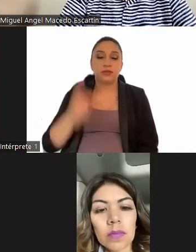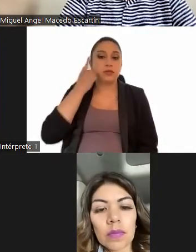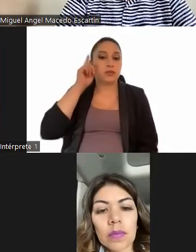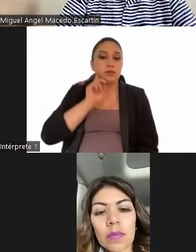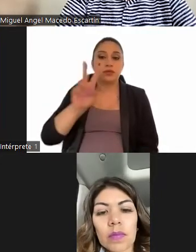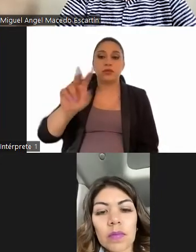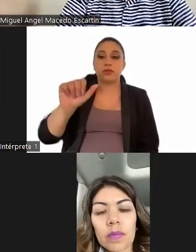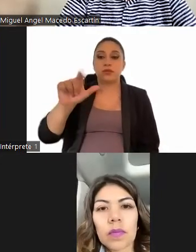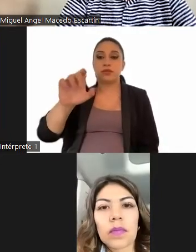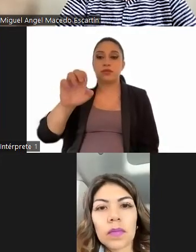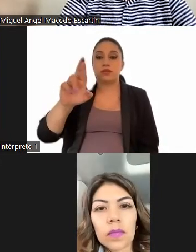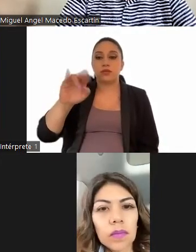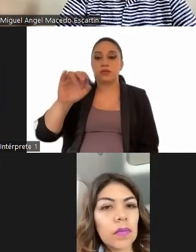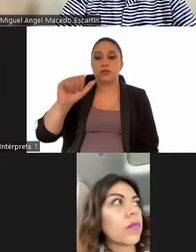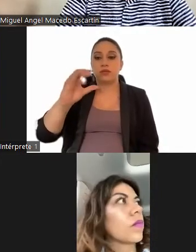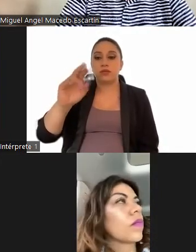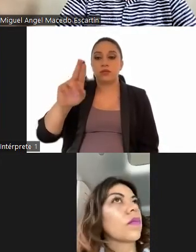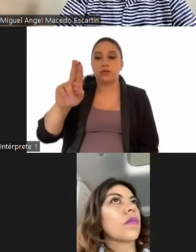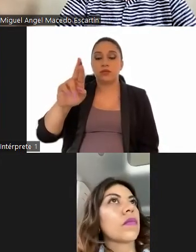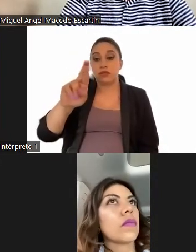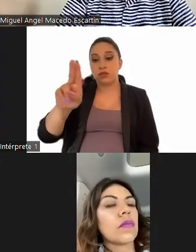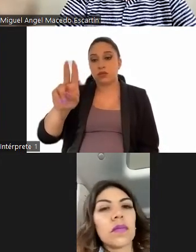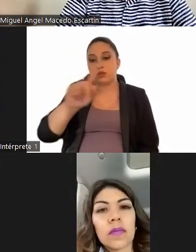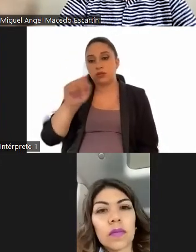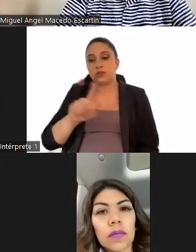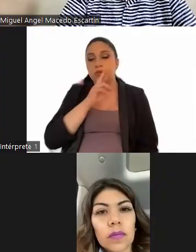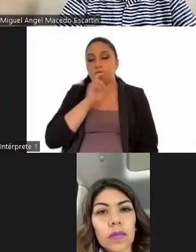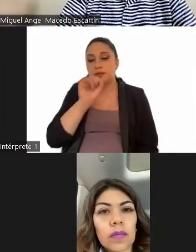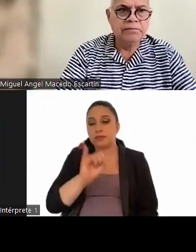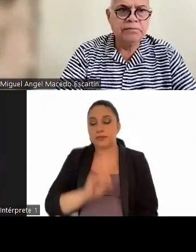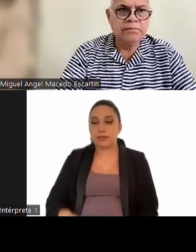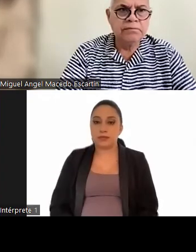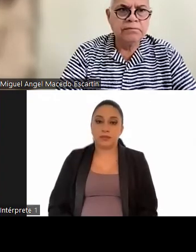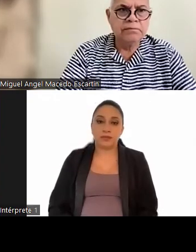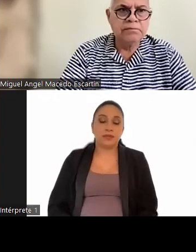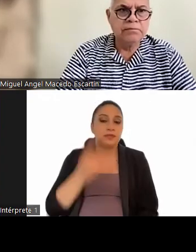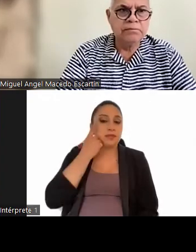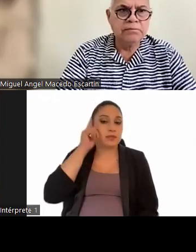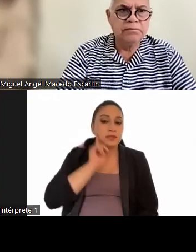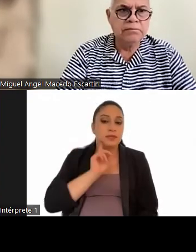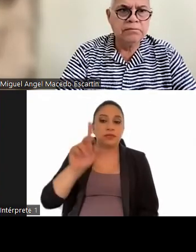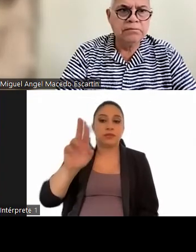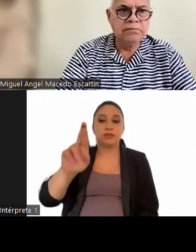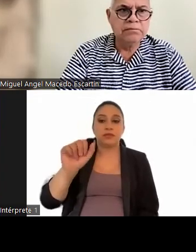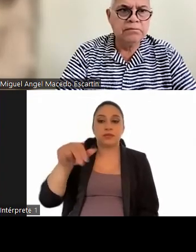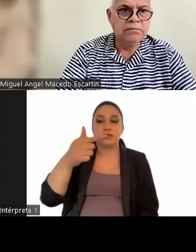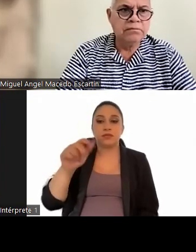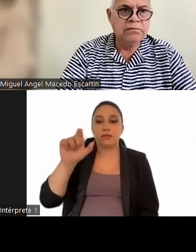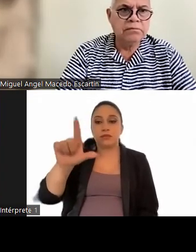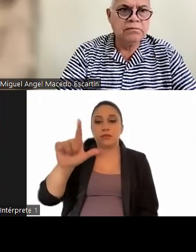Cruz Flores. Valeria Cruz, a favor. Diputada América Alejandra Rangel Lorenzana.